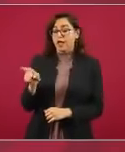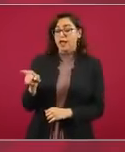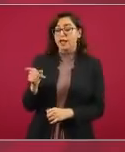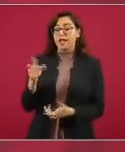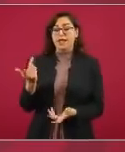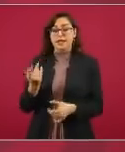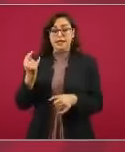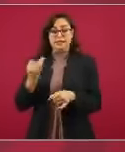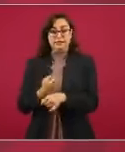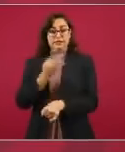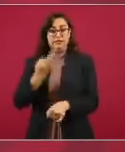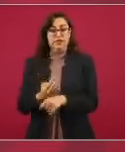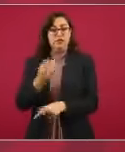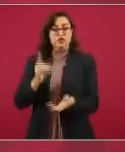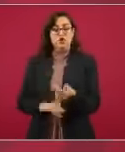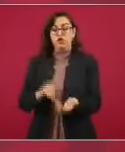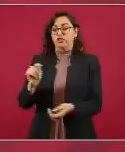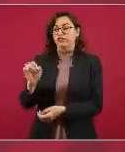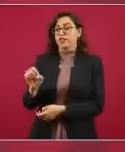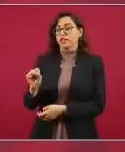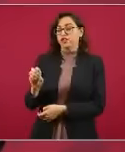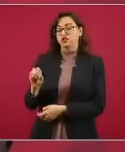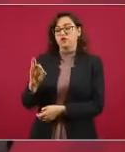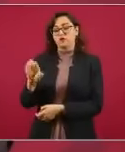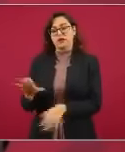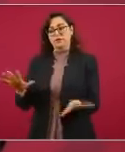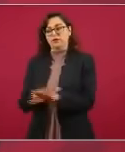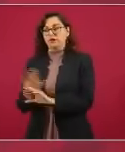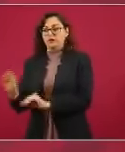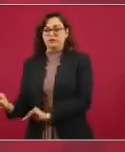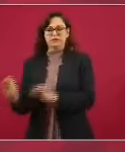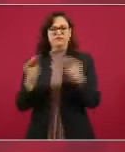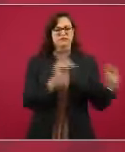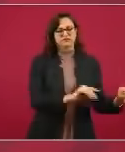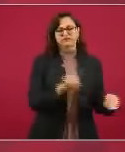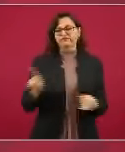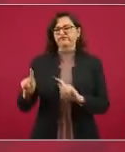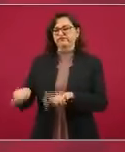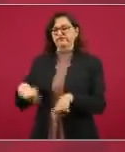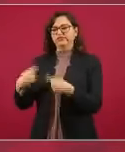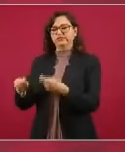la federación Elvira